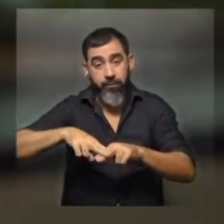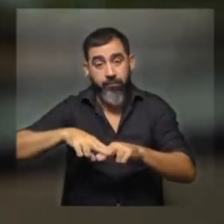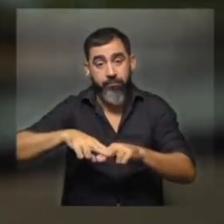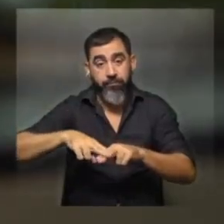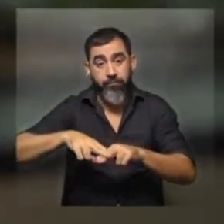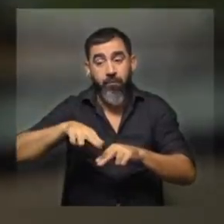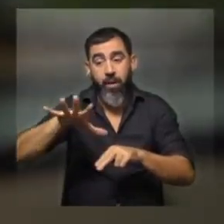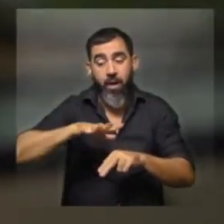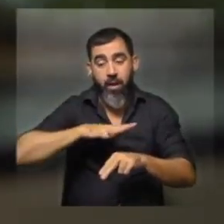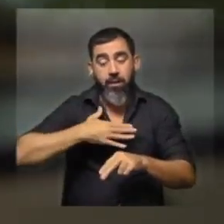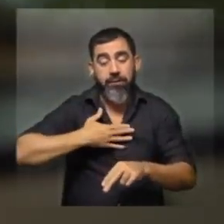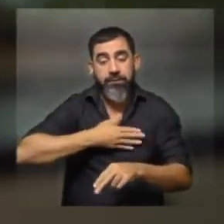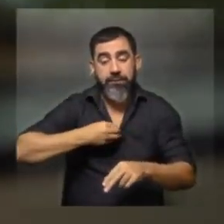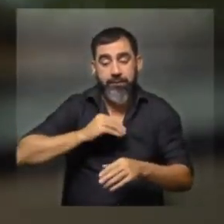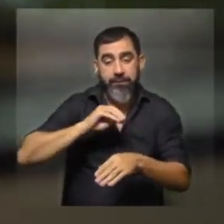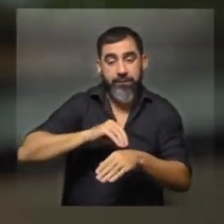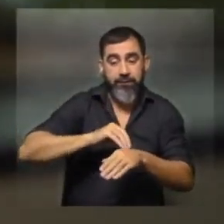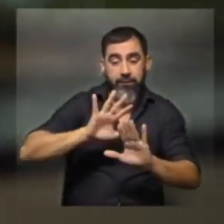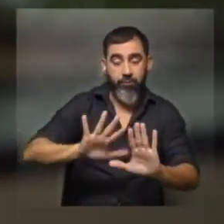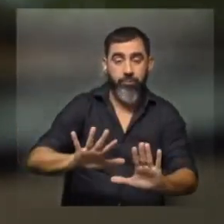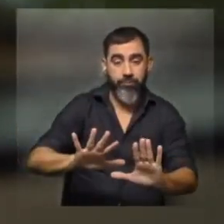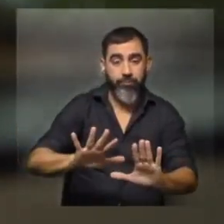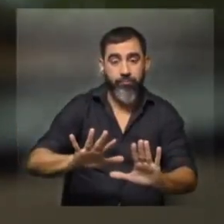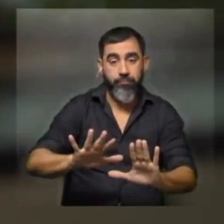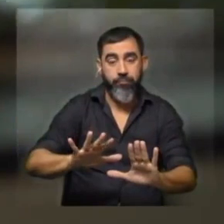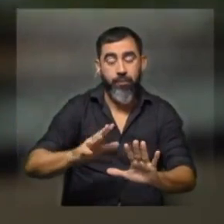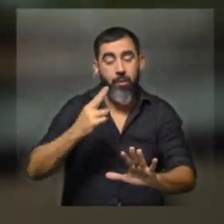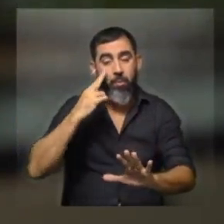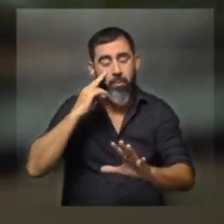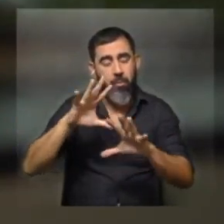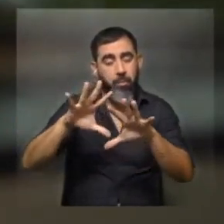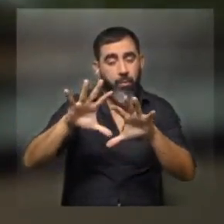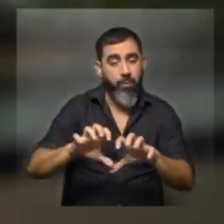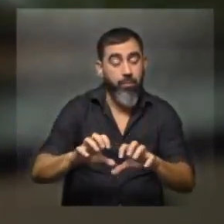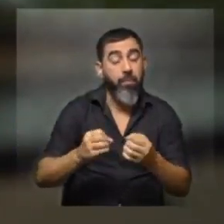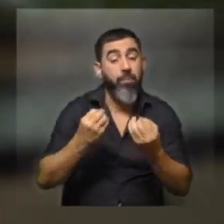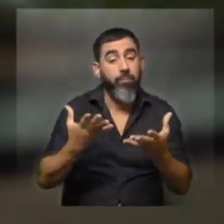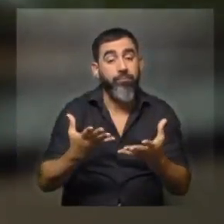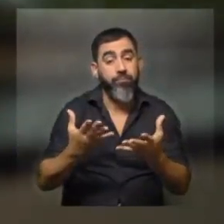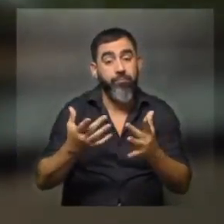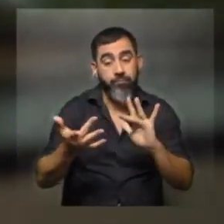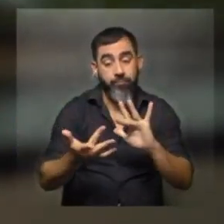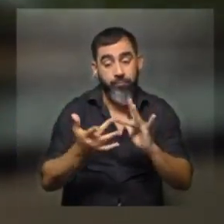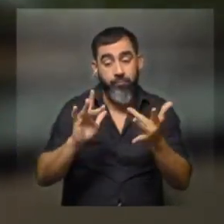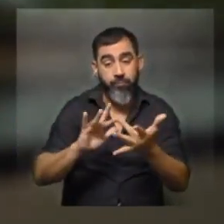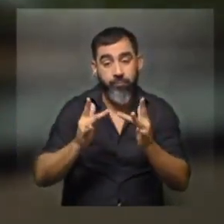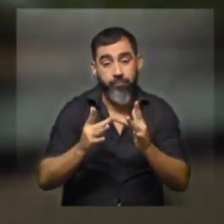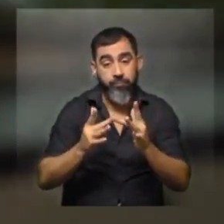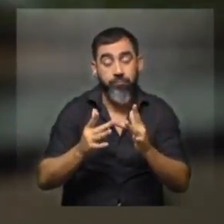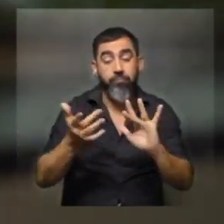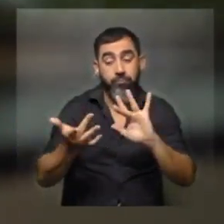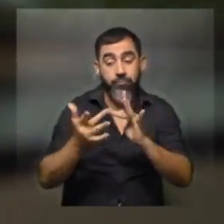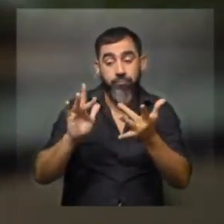esa sintomatología, fundamentalmente ese deterioro, debido a que una de las causas,